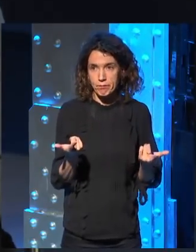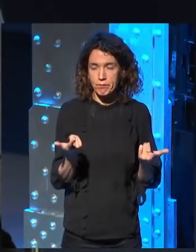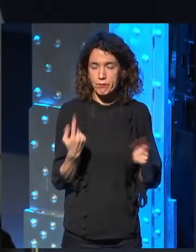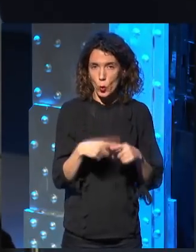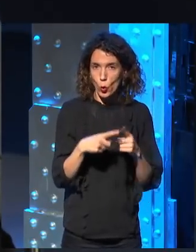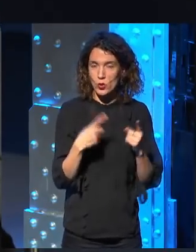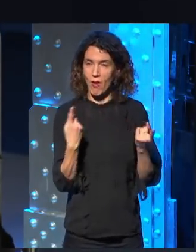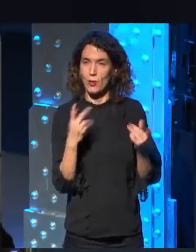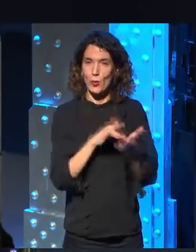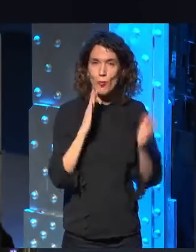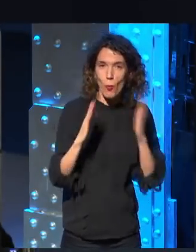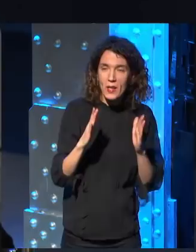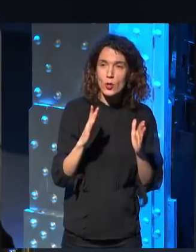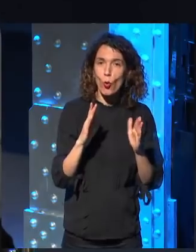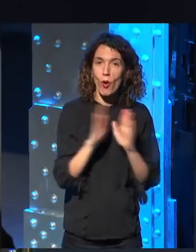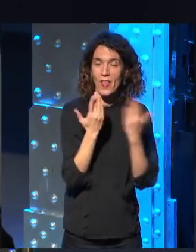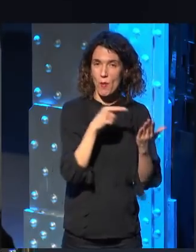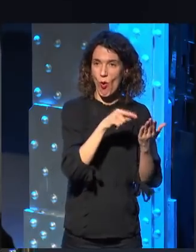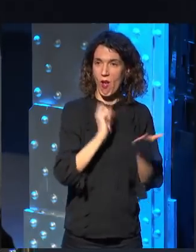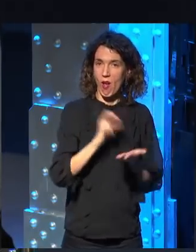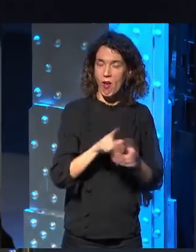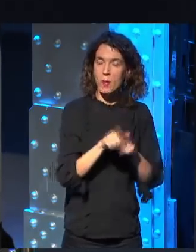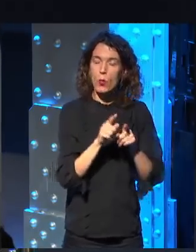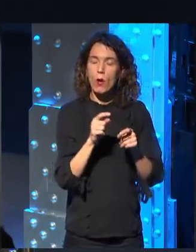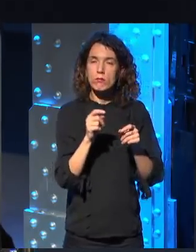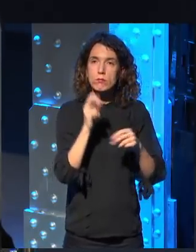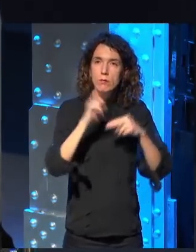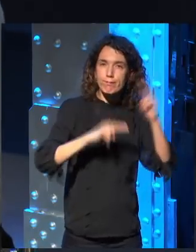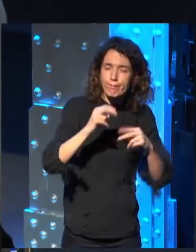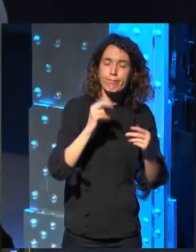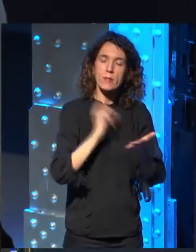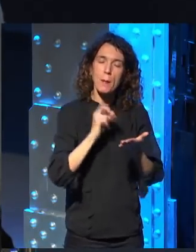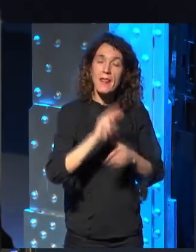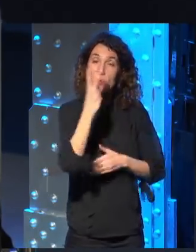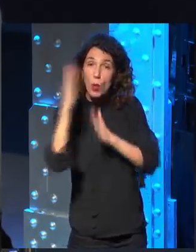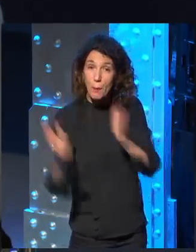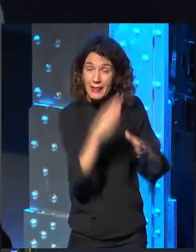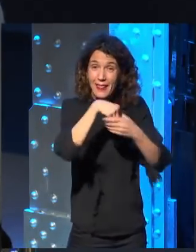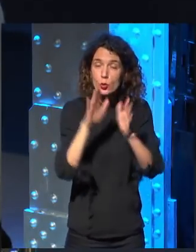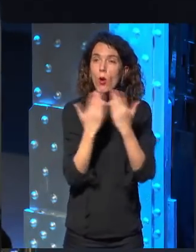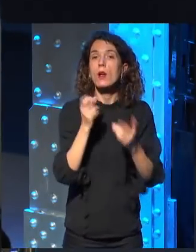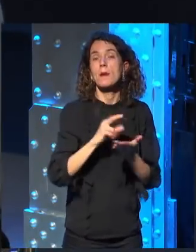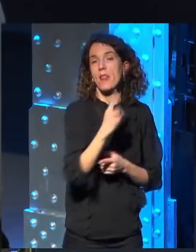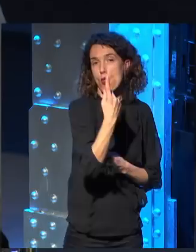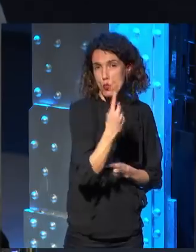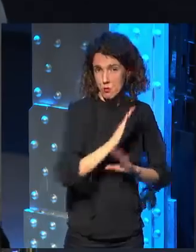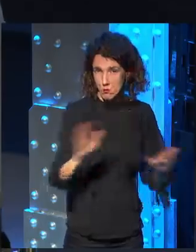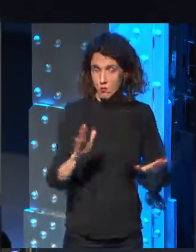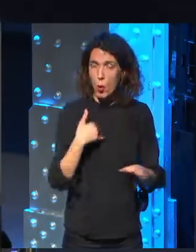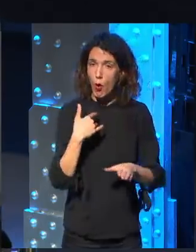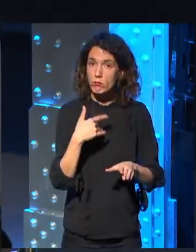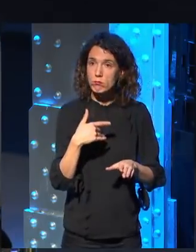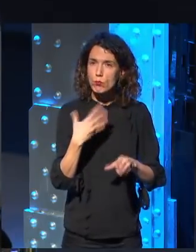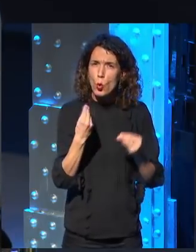todas estas cosas que tú has visto que hay en el libro, para montando esa caminata que en la segunda parte es una sola caminata, pero claro que está